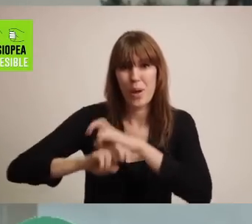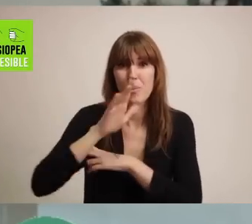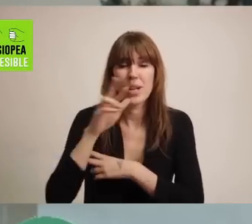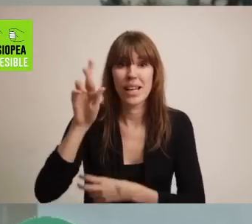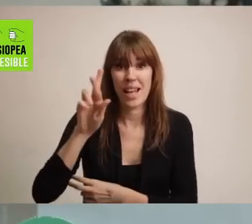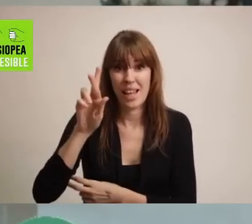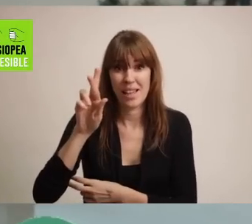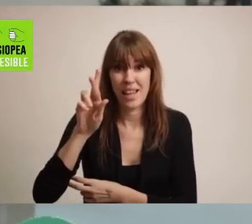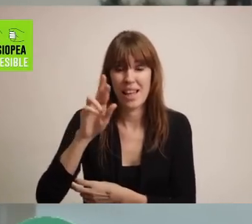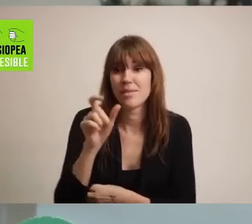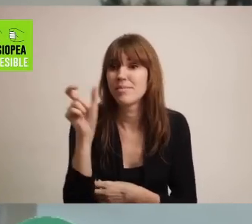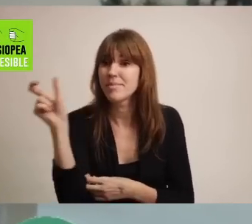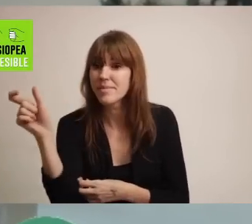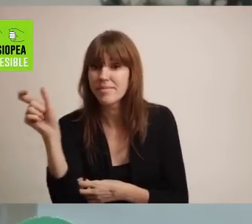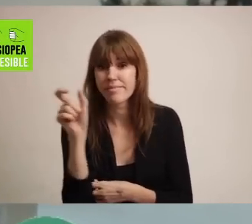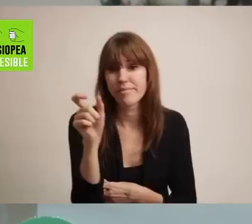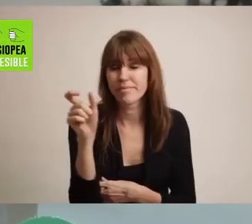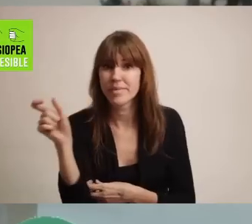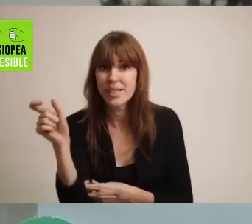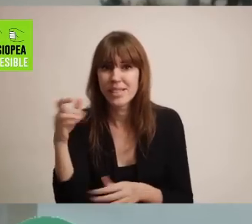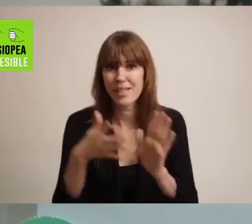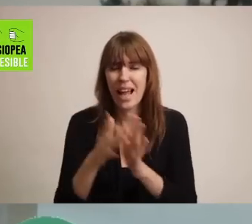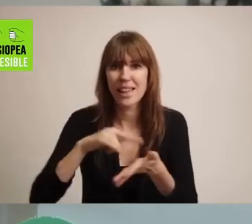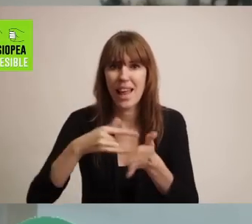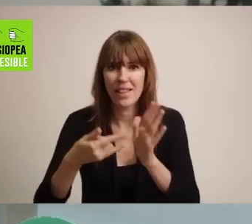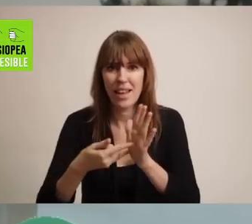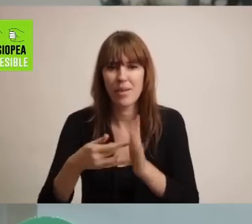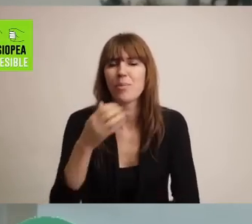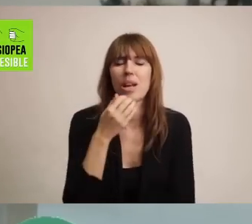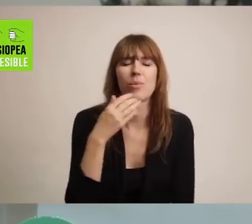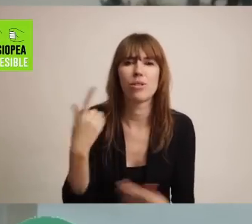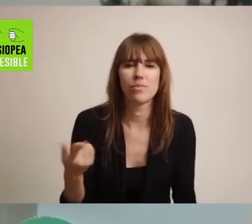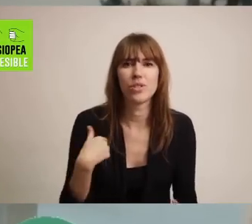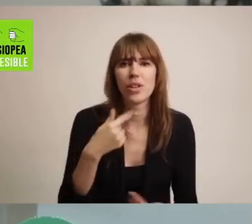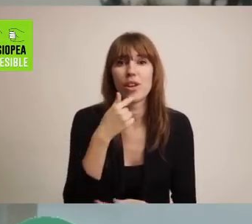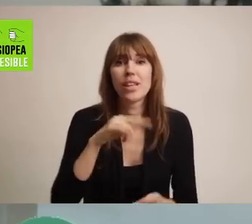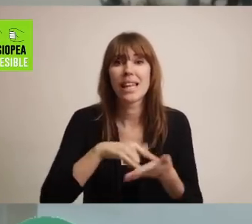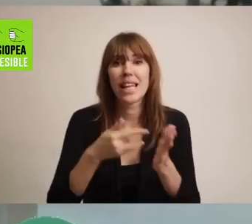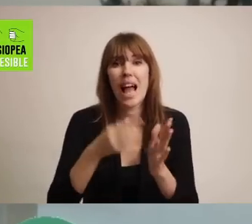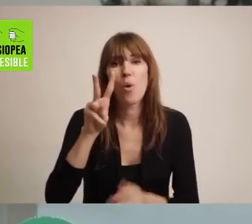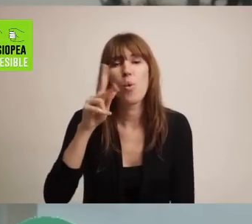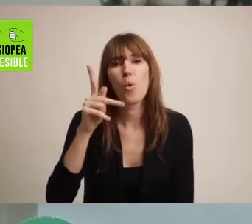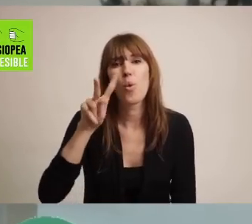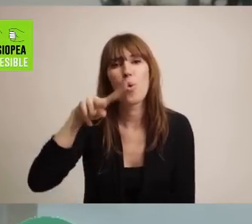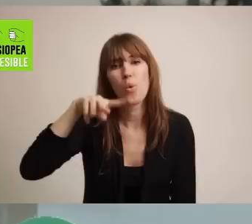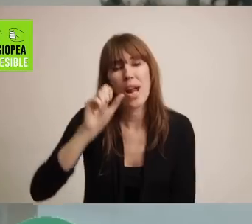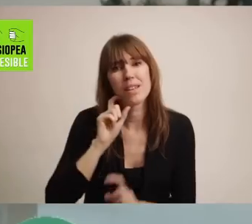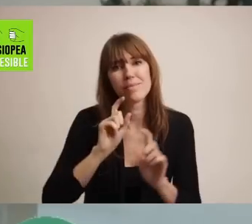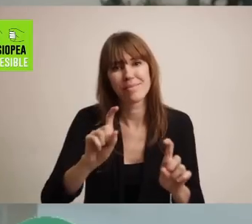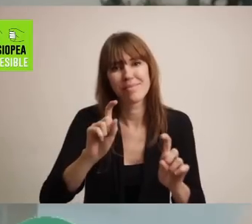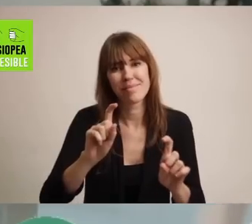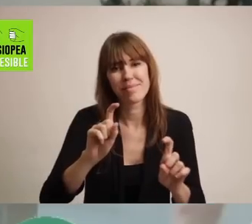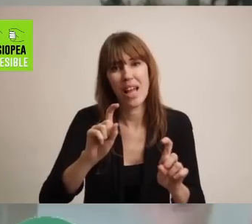de venta, porque si yo digo que hago, por ejemplo, la técnica Okuna, pues no dice nada. Pero si digo que